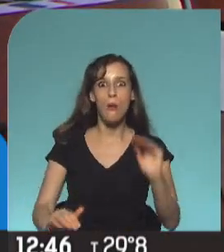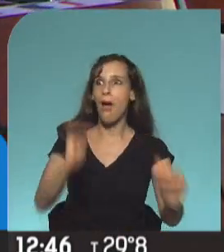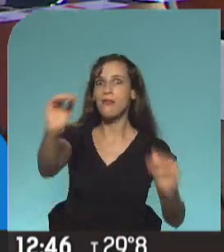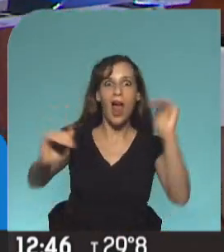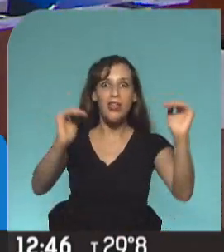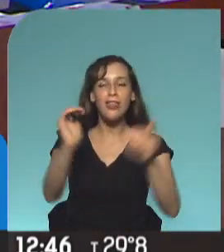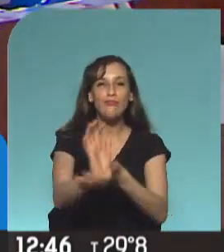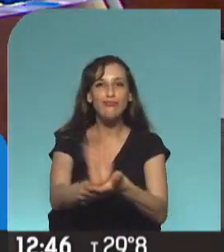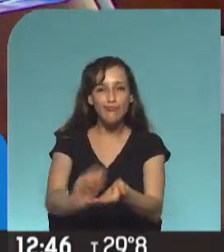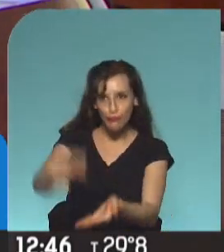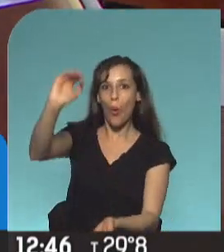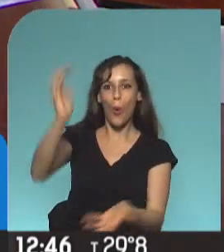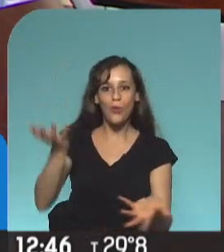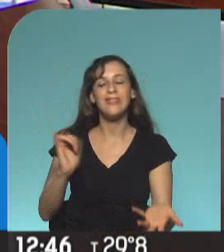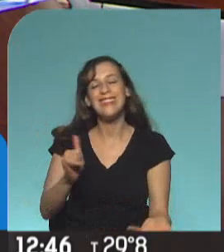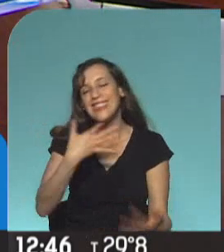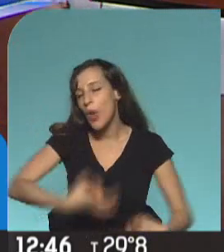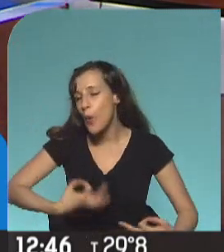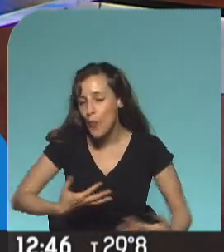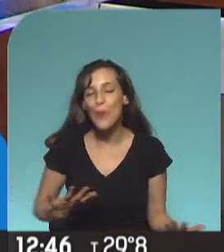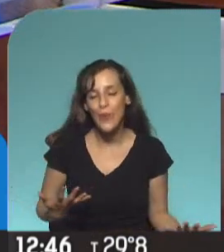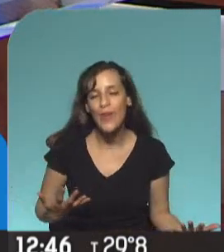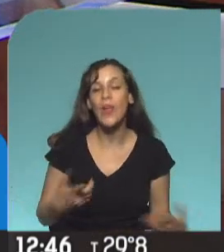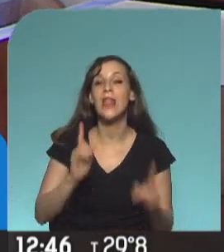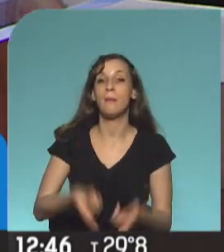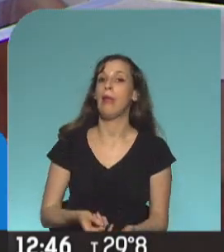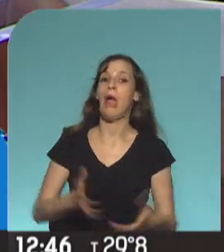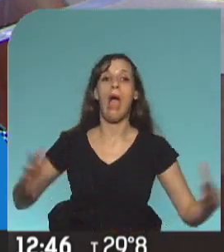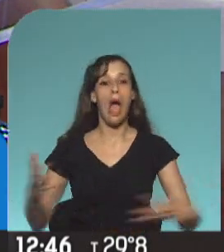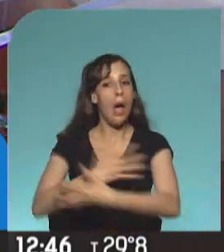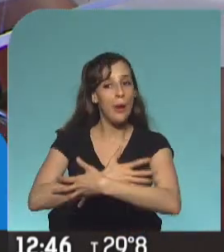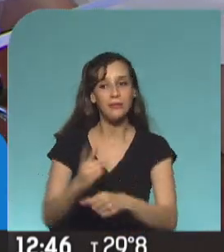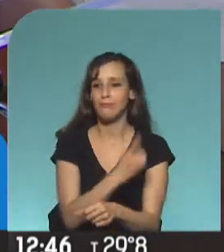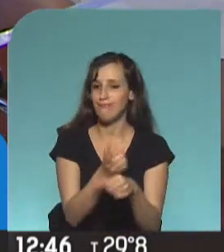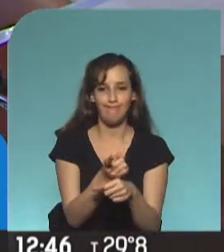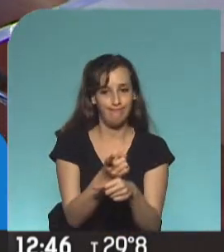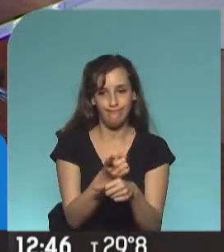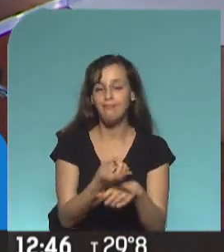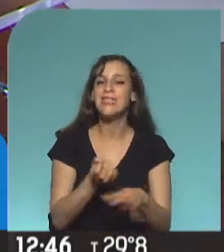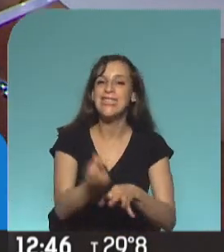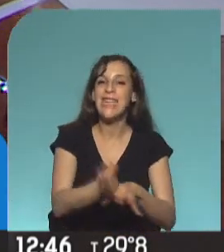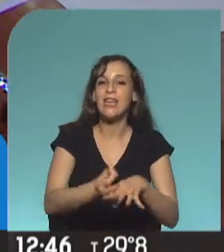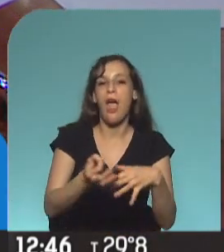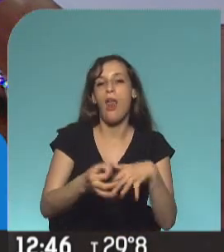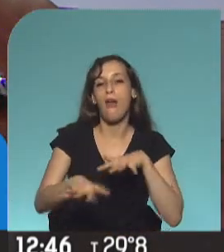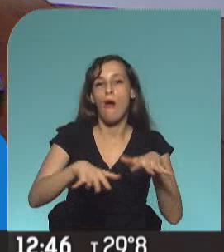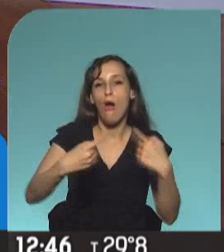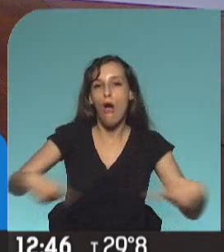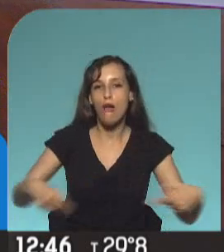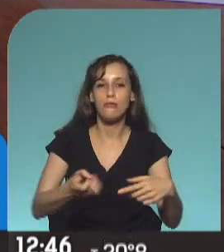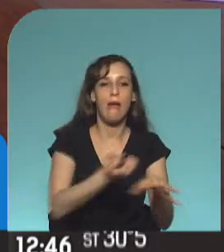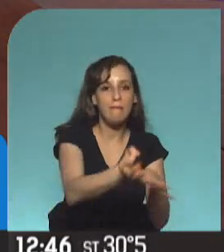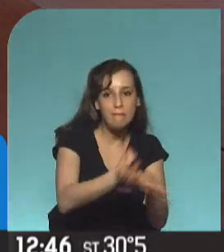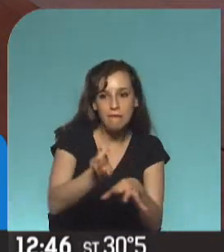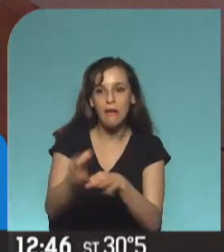abrazar, vamos a tener que tener distancia, vamos a tener que enseñar un montón de cuestiones nuevas que no teníamos habitualmente en cuenta, pero